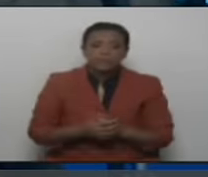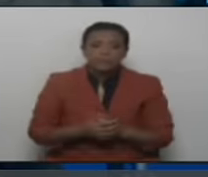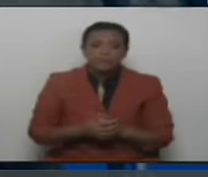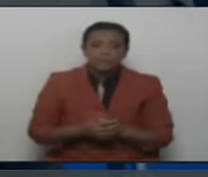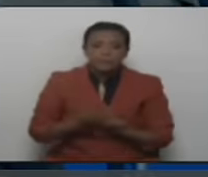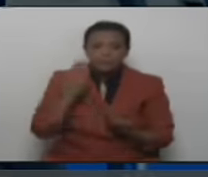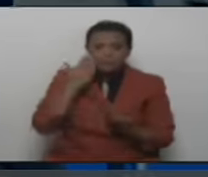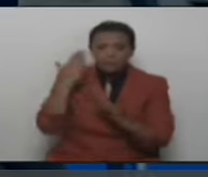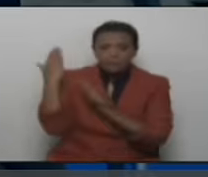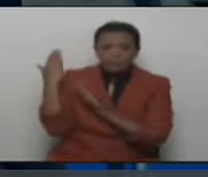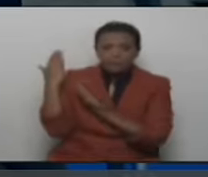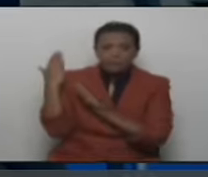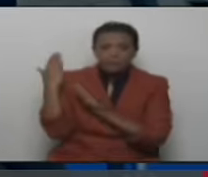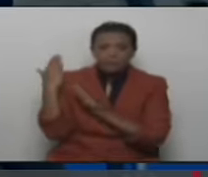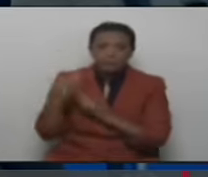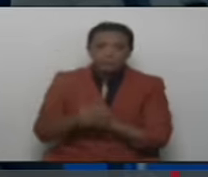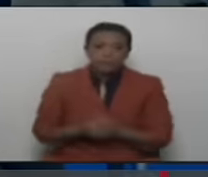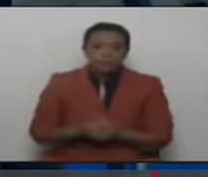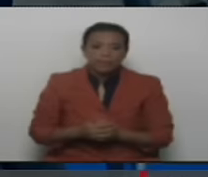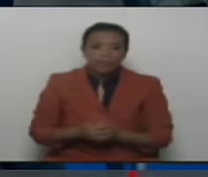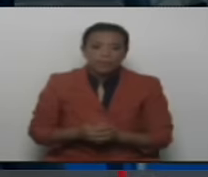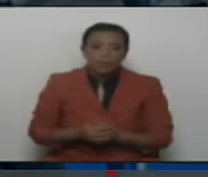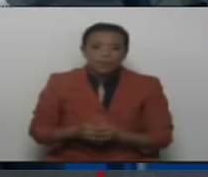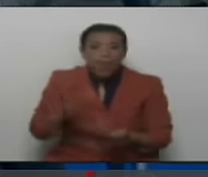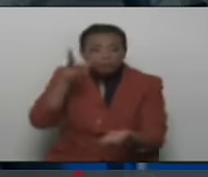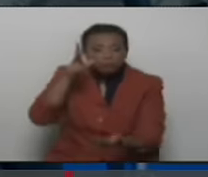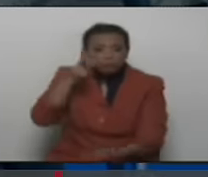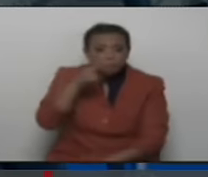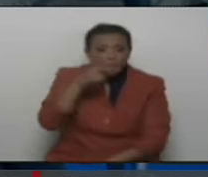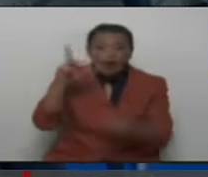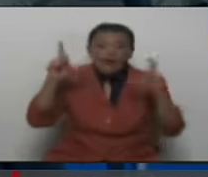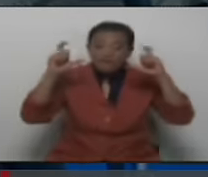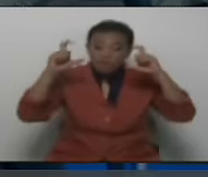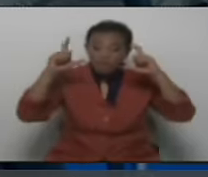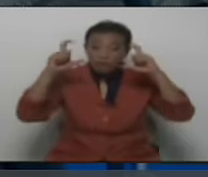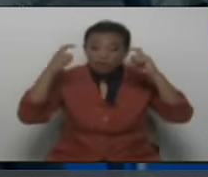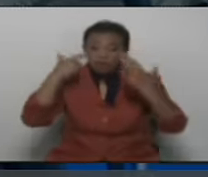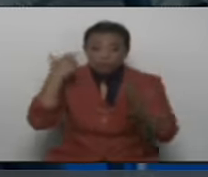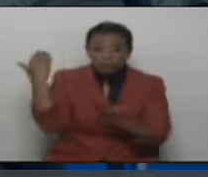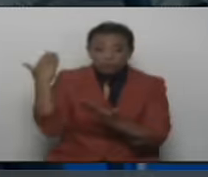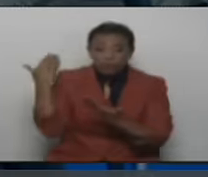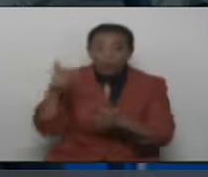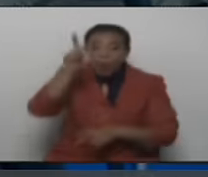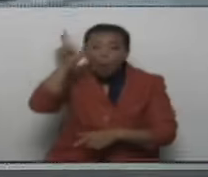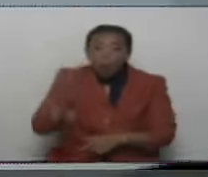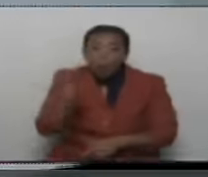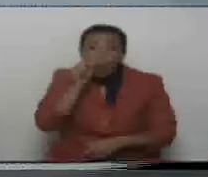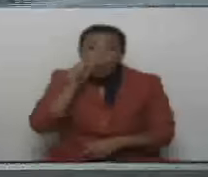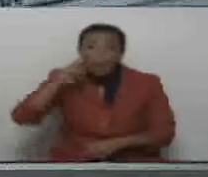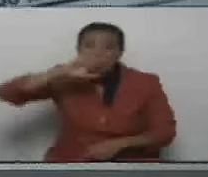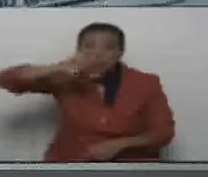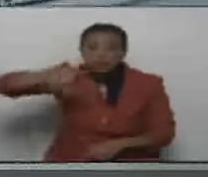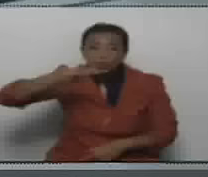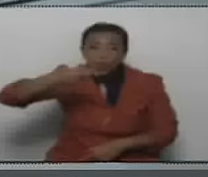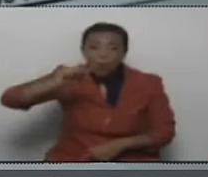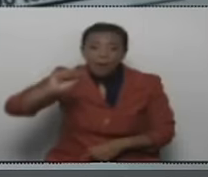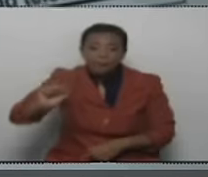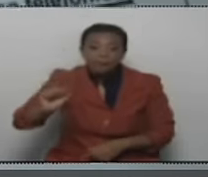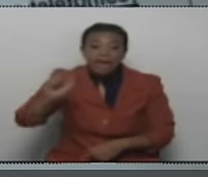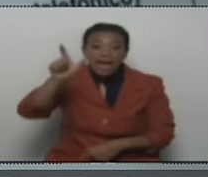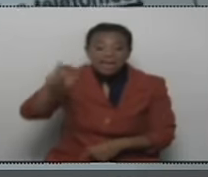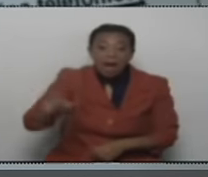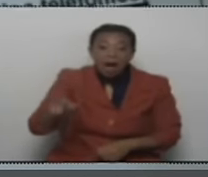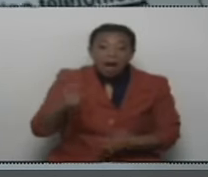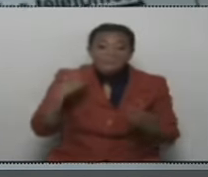usted. Correcto. Ajá, véngase acá. Esta foto es del señor Joseph Castañeda en la